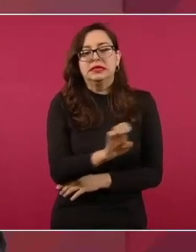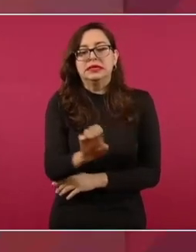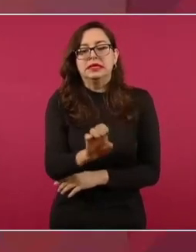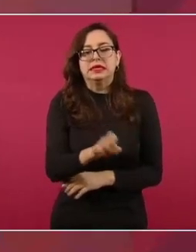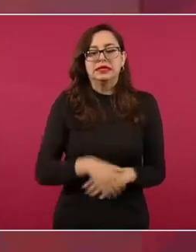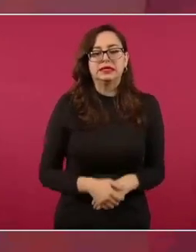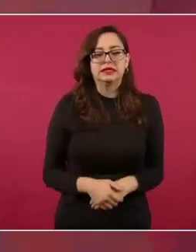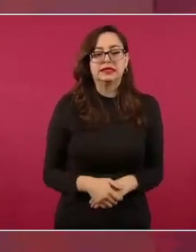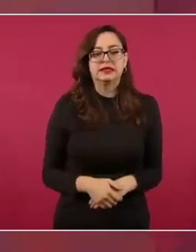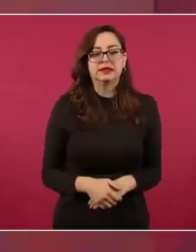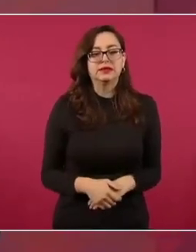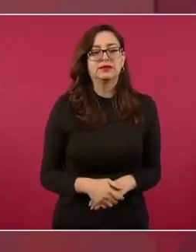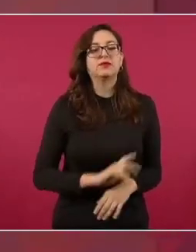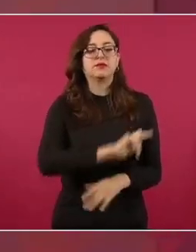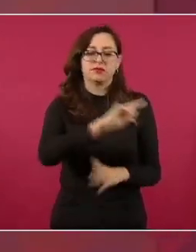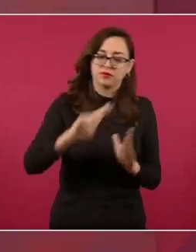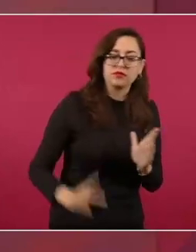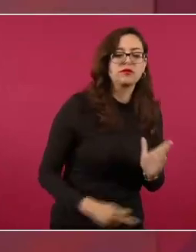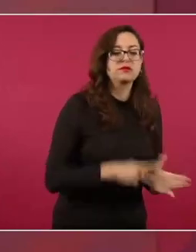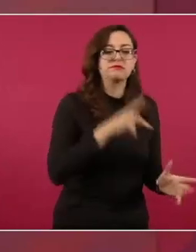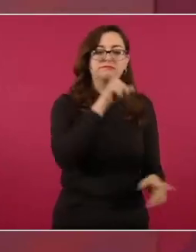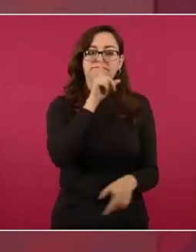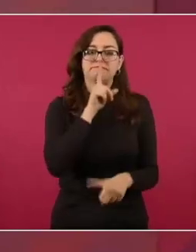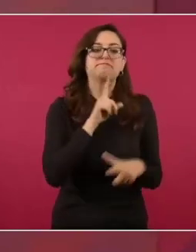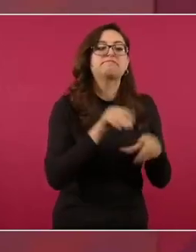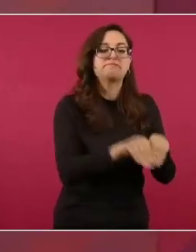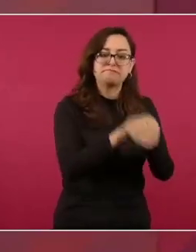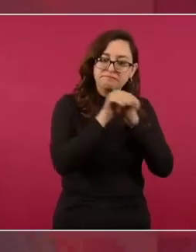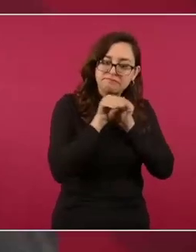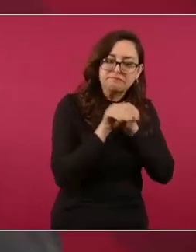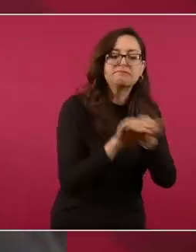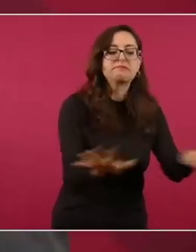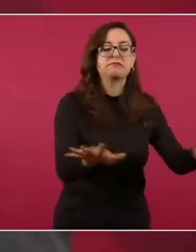Otra bomba, ahí vienen todos.